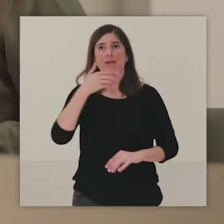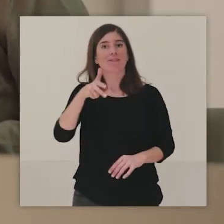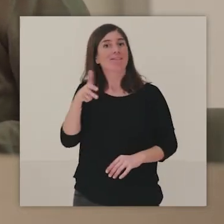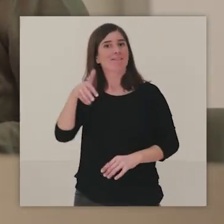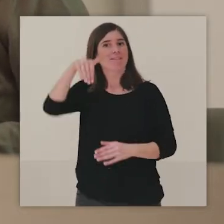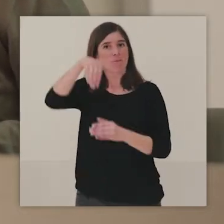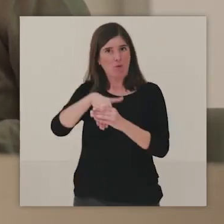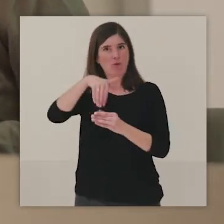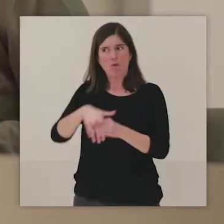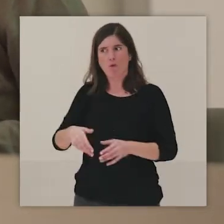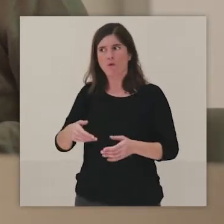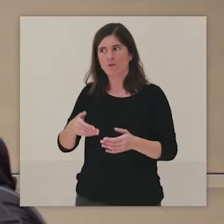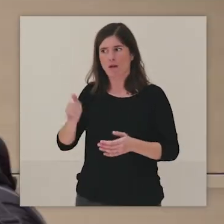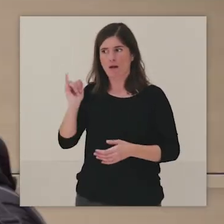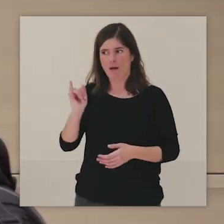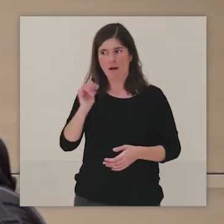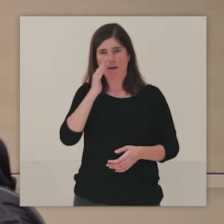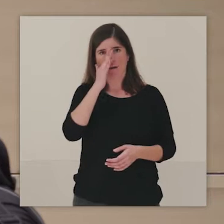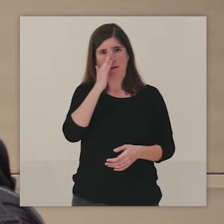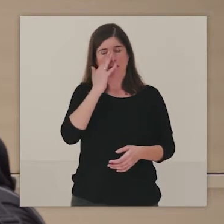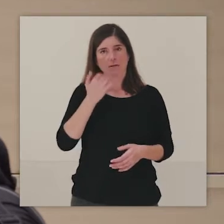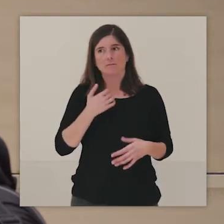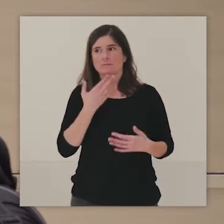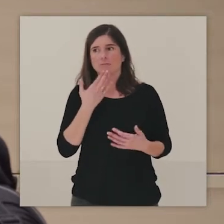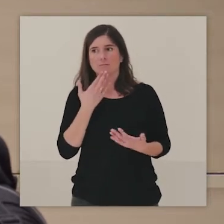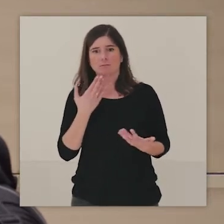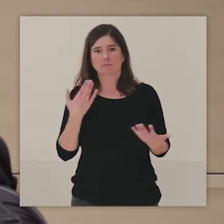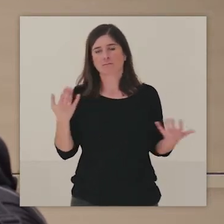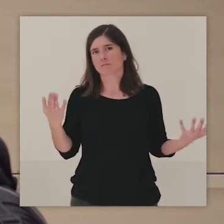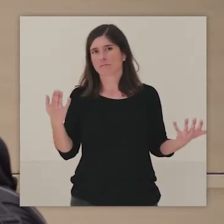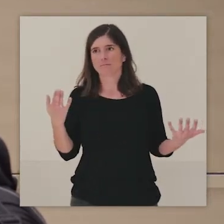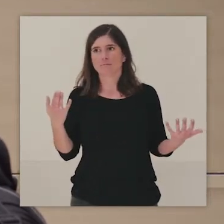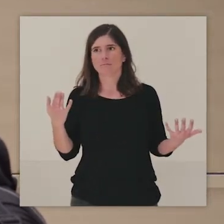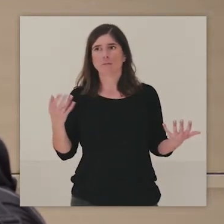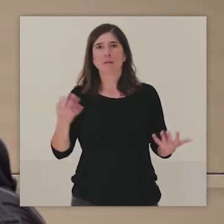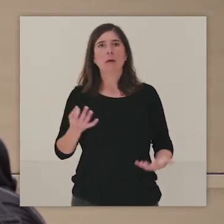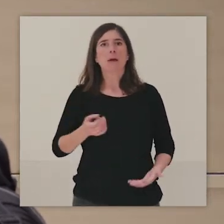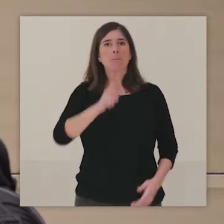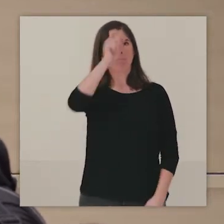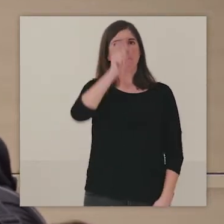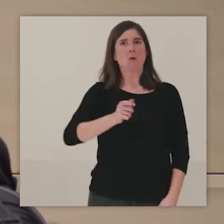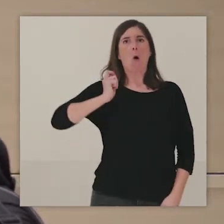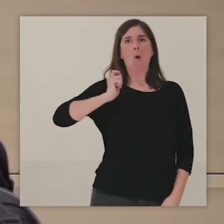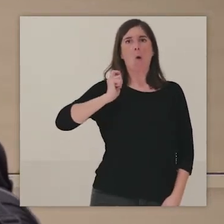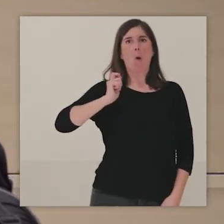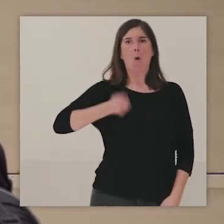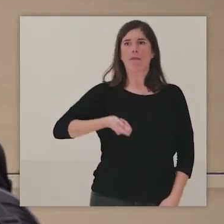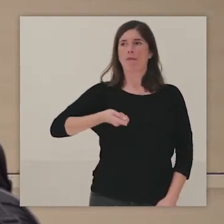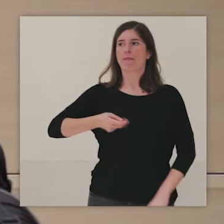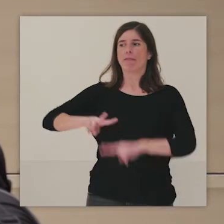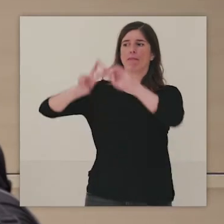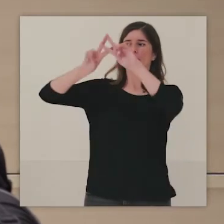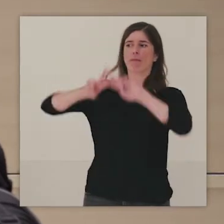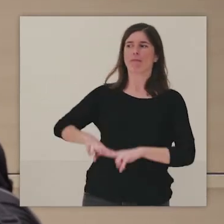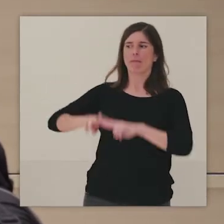voto, que ya no tenga que ser, digamos, basado en que haya un juez que dictamine si la